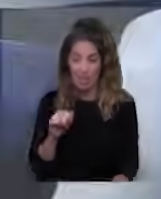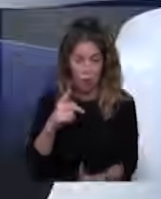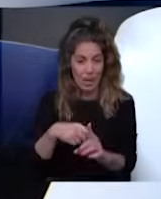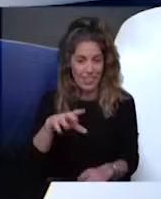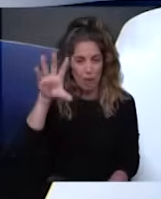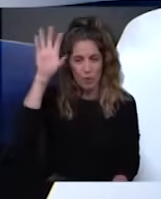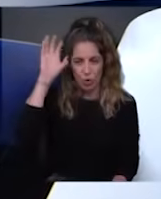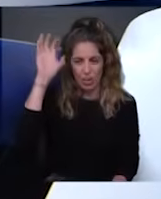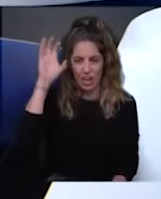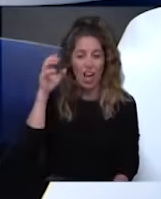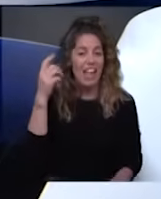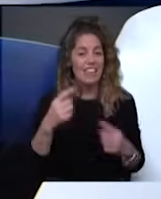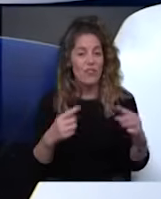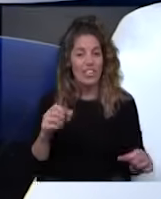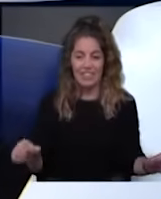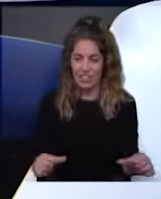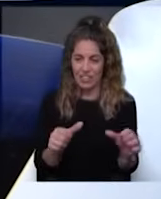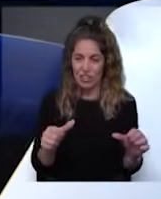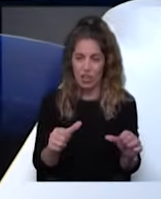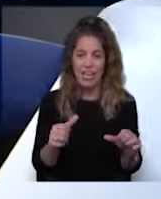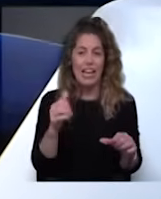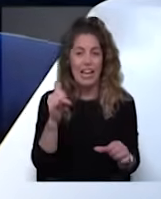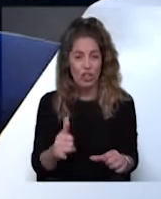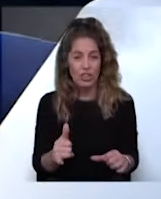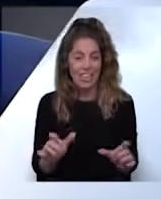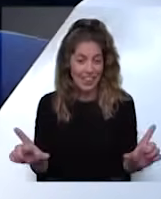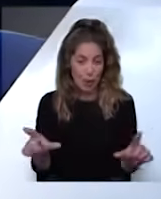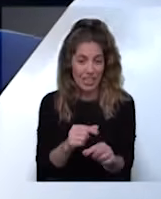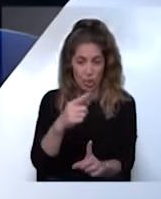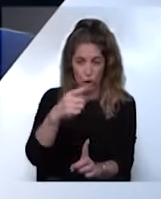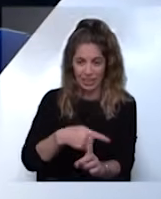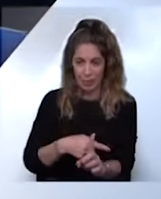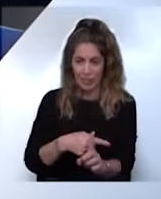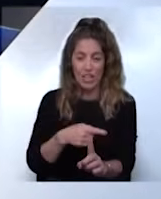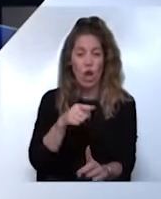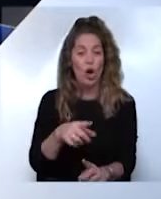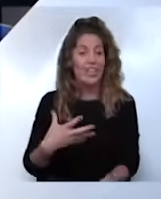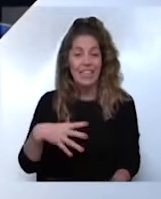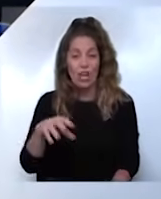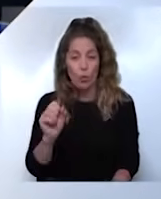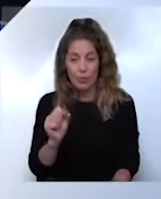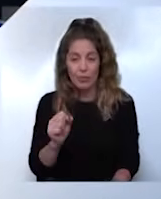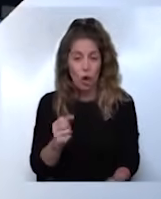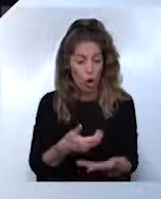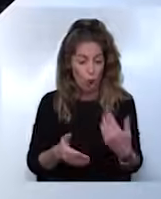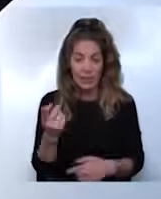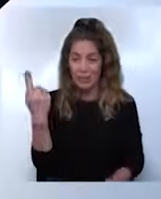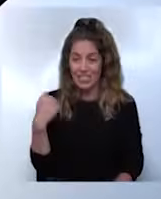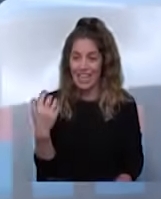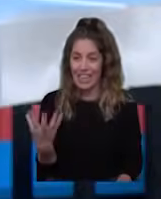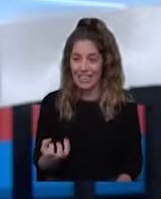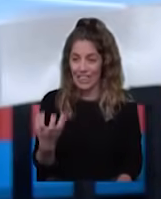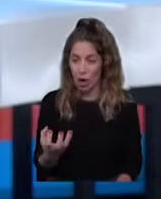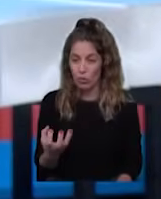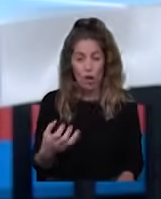memoria con distintas acciones y que nos tiene justamente Antonio cerrando este mes con este hallazgo no lo que compartimos ayer este audio que es la